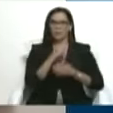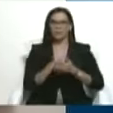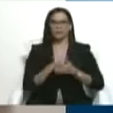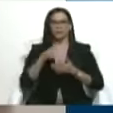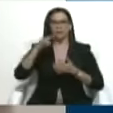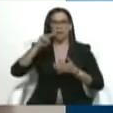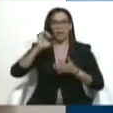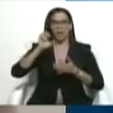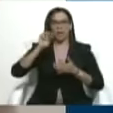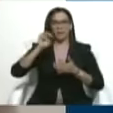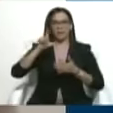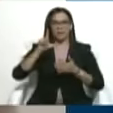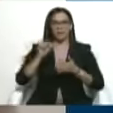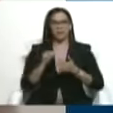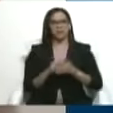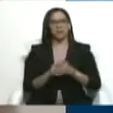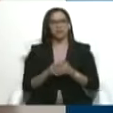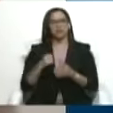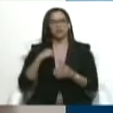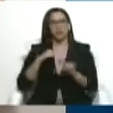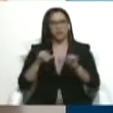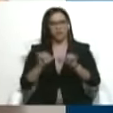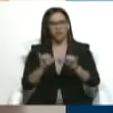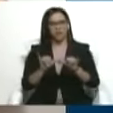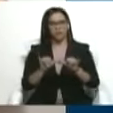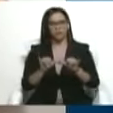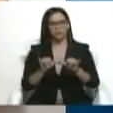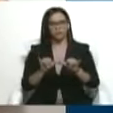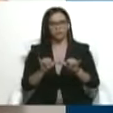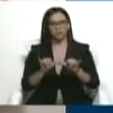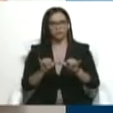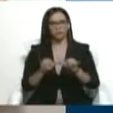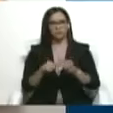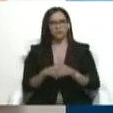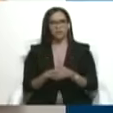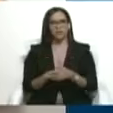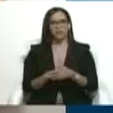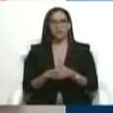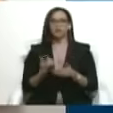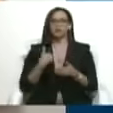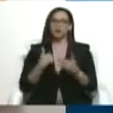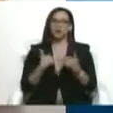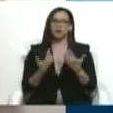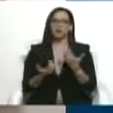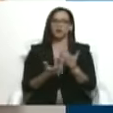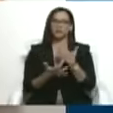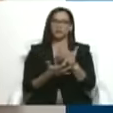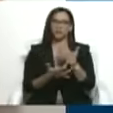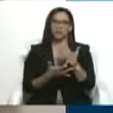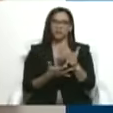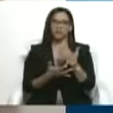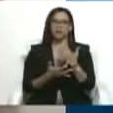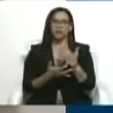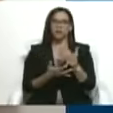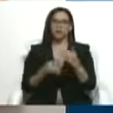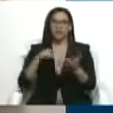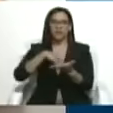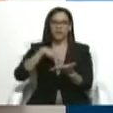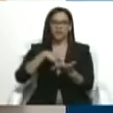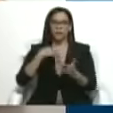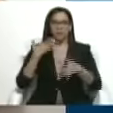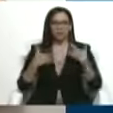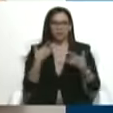Villoba, soy ingeniero, egresado del Politécnico de Carabobo. Mi actividad